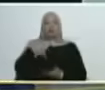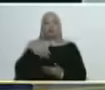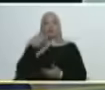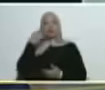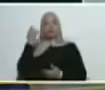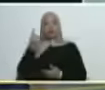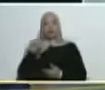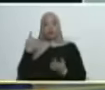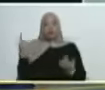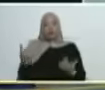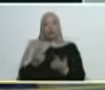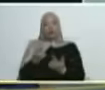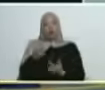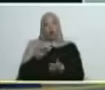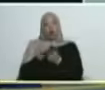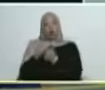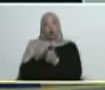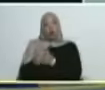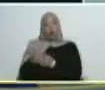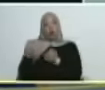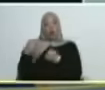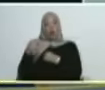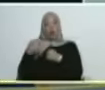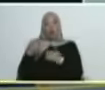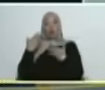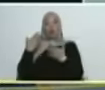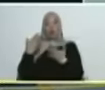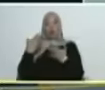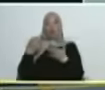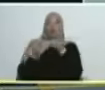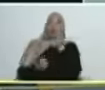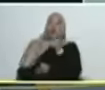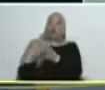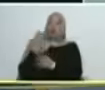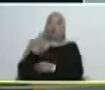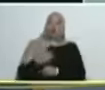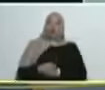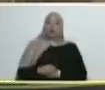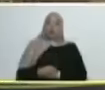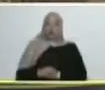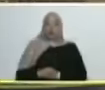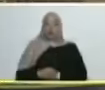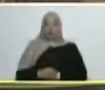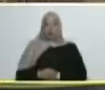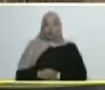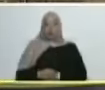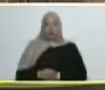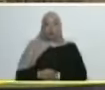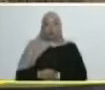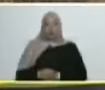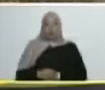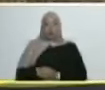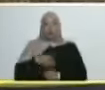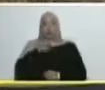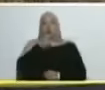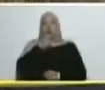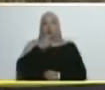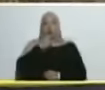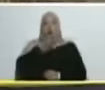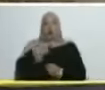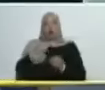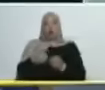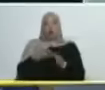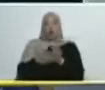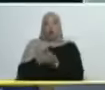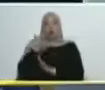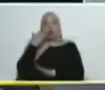¡Qué belleza! Muy pronto ha florecido una muchachada que es la cosecha de todas las siembras,